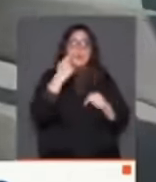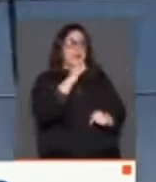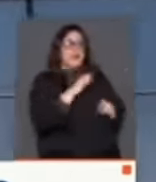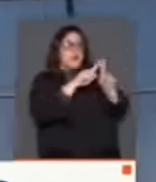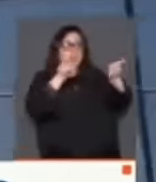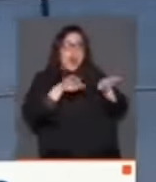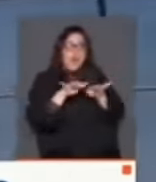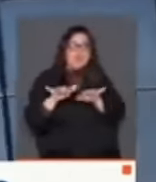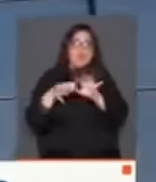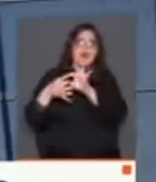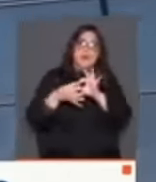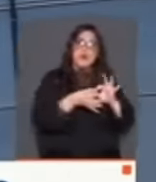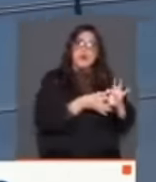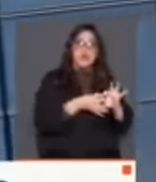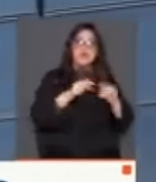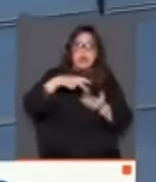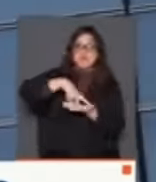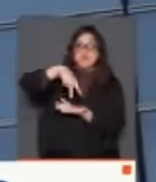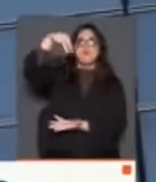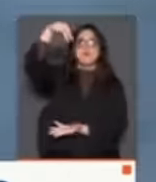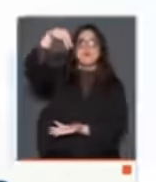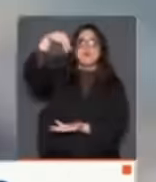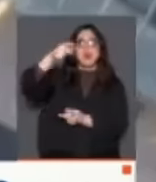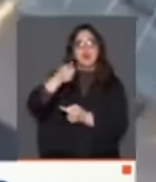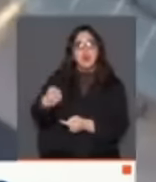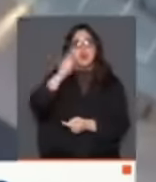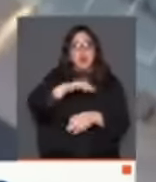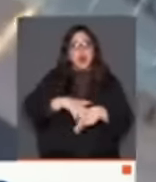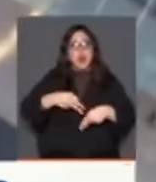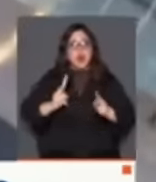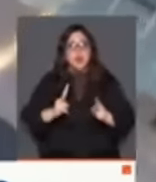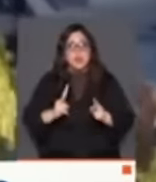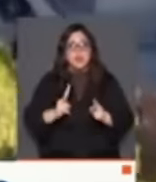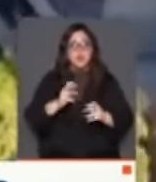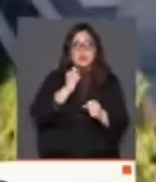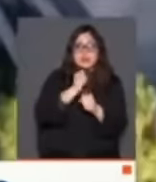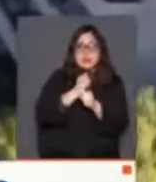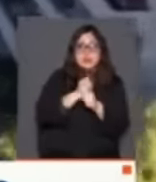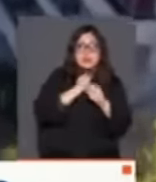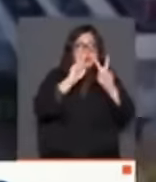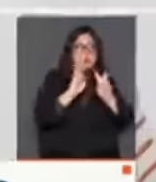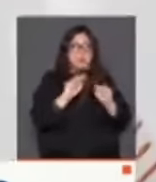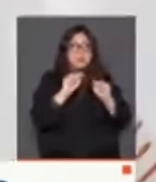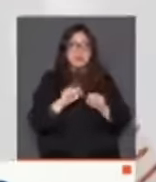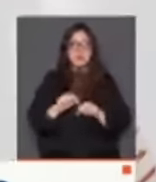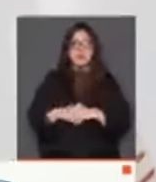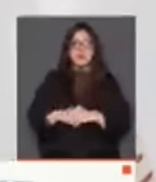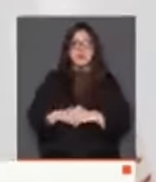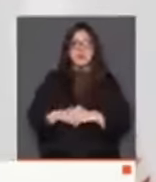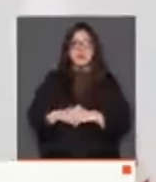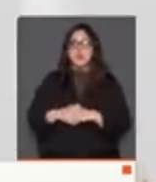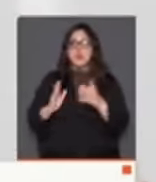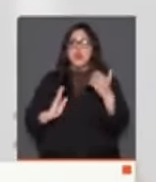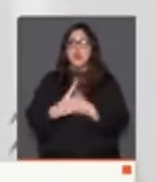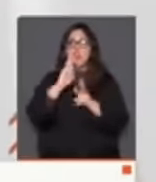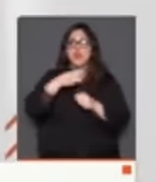la razón por la cual existía este rascacielos, otra vez los permisos, las obras de mitigación. Nació el bebé de 300 metros de